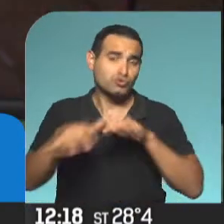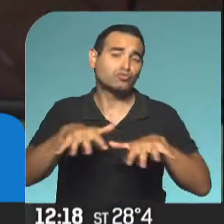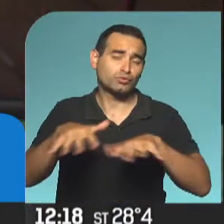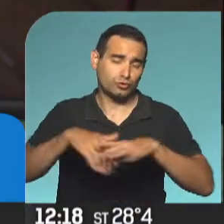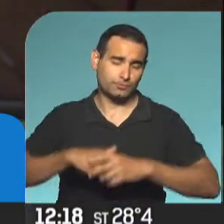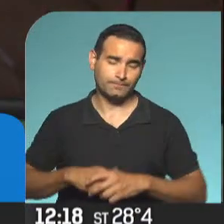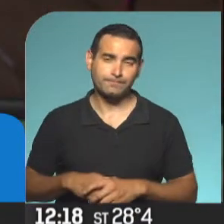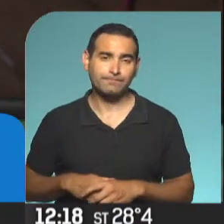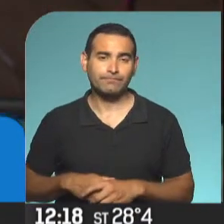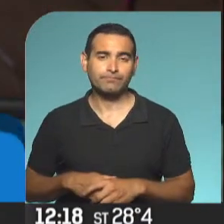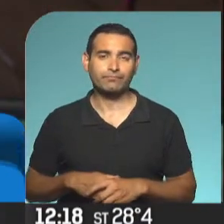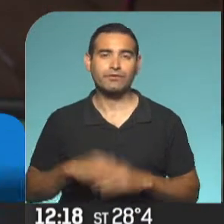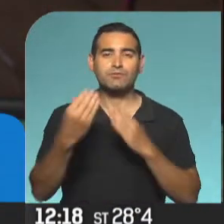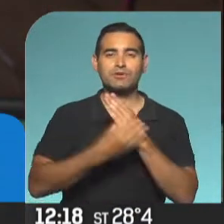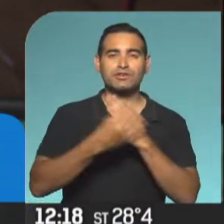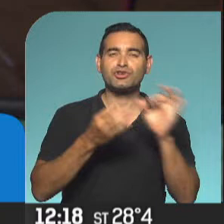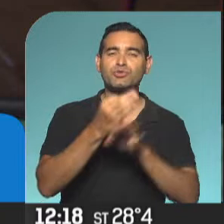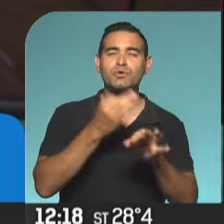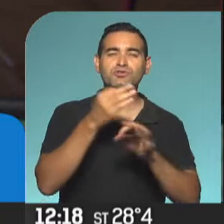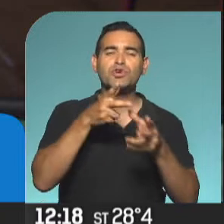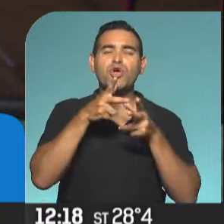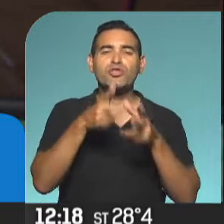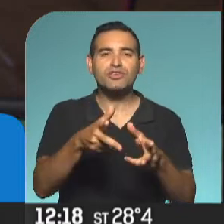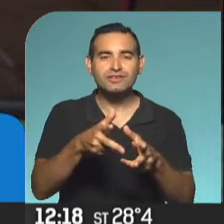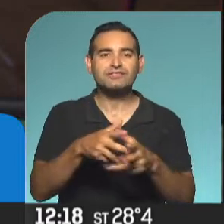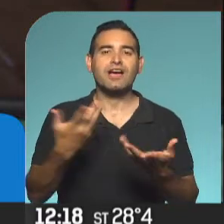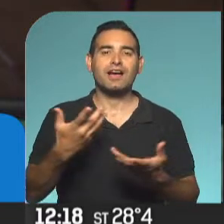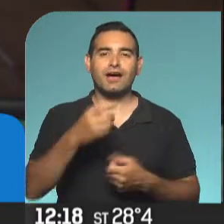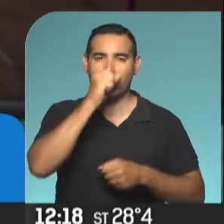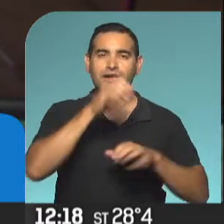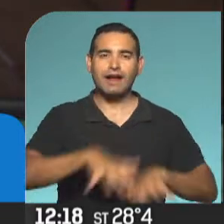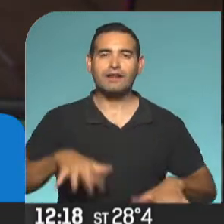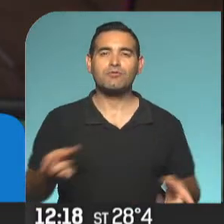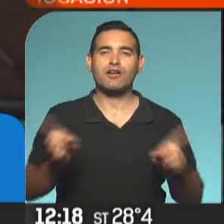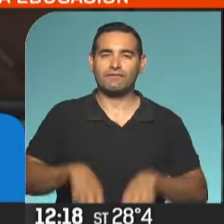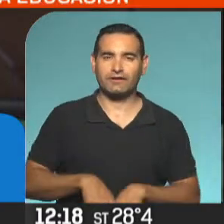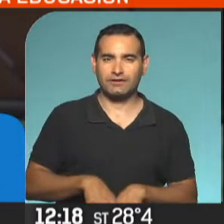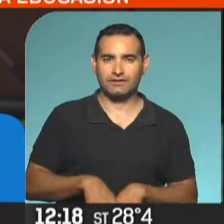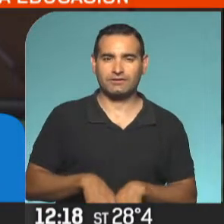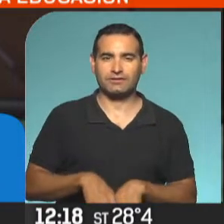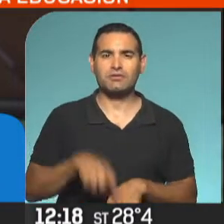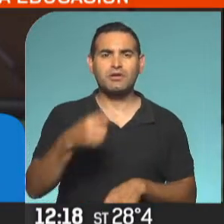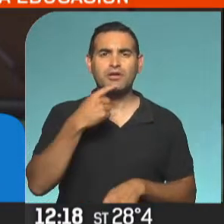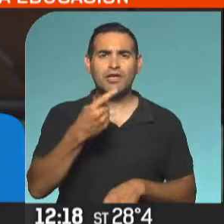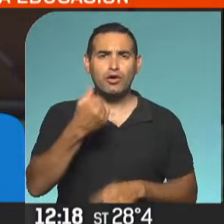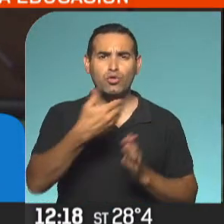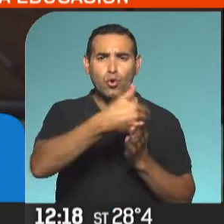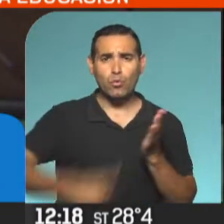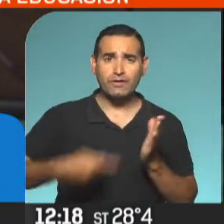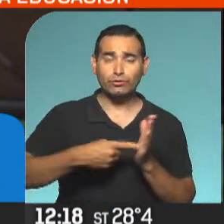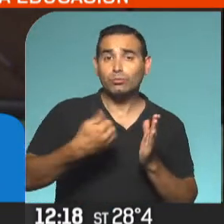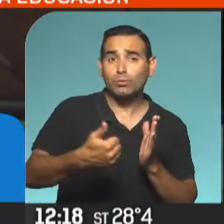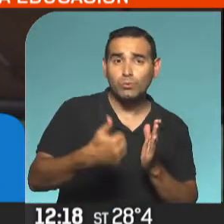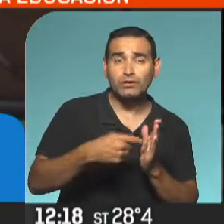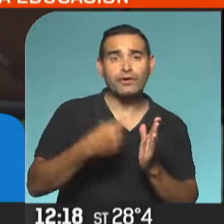Digo, la ministra de Educación decía que vuelve el nivel inicial, ¿sí? Y ellos hoy nombraron a un documento que es muy bueno y que